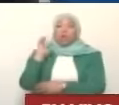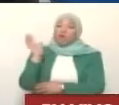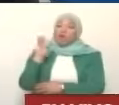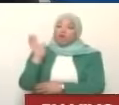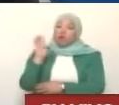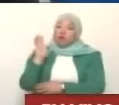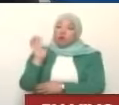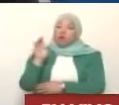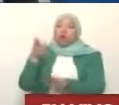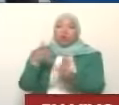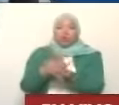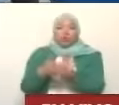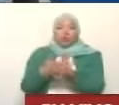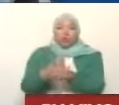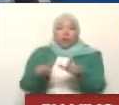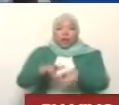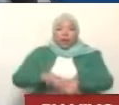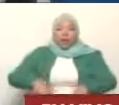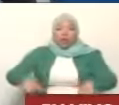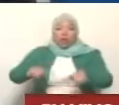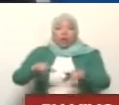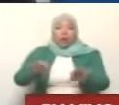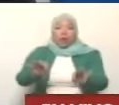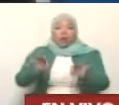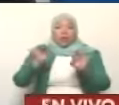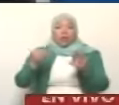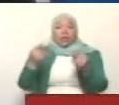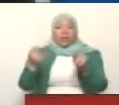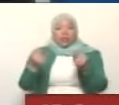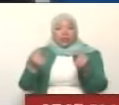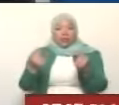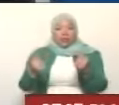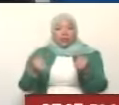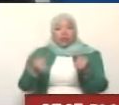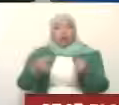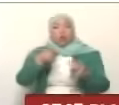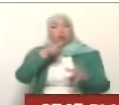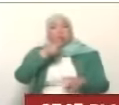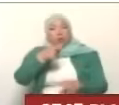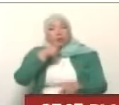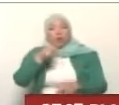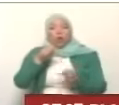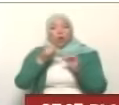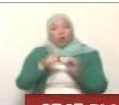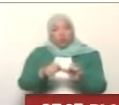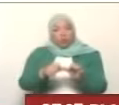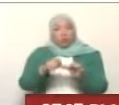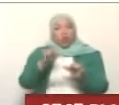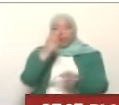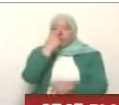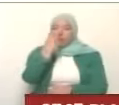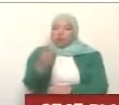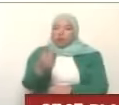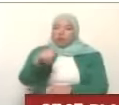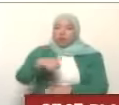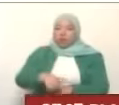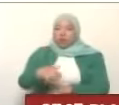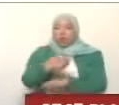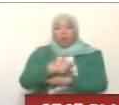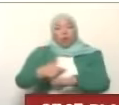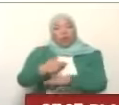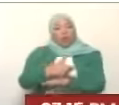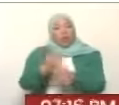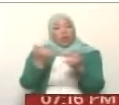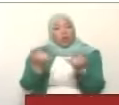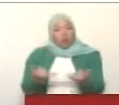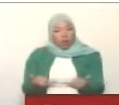económicas especiales, una visión para el futuro de Venezuela. Y me gustaría preguntarle, presidente, porque sé que le ha hecho seguimiento a la visita que realizan los gobernadores en este